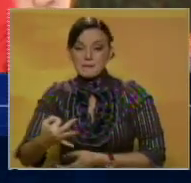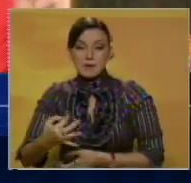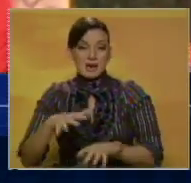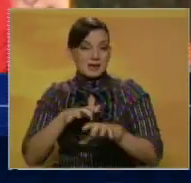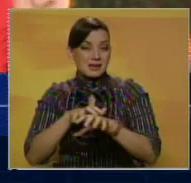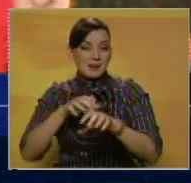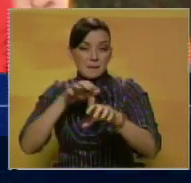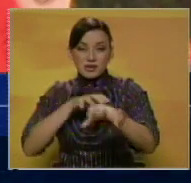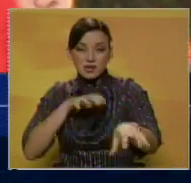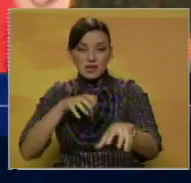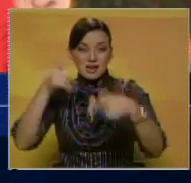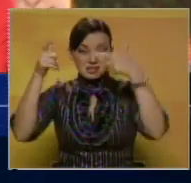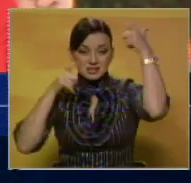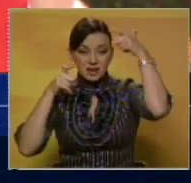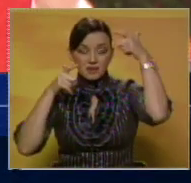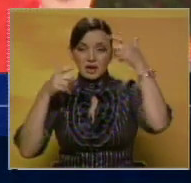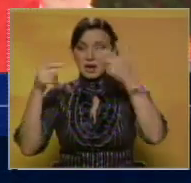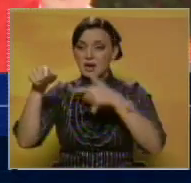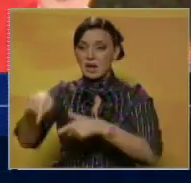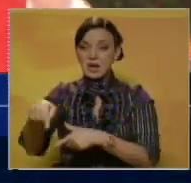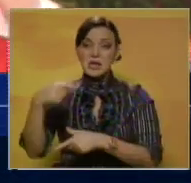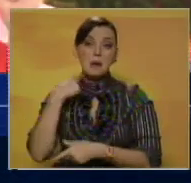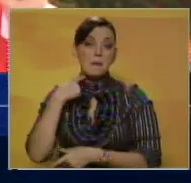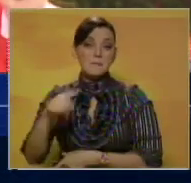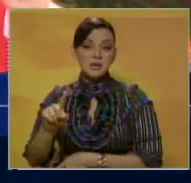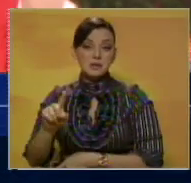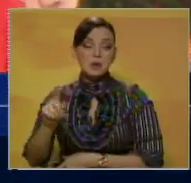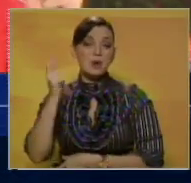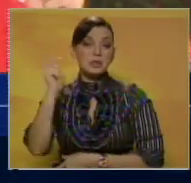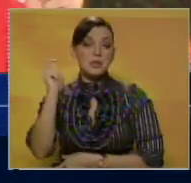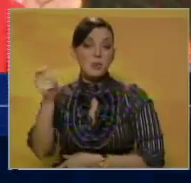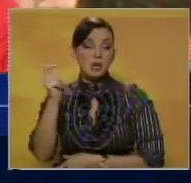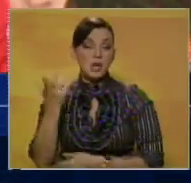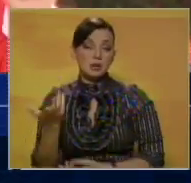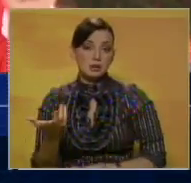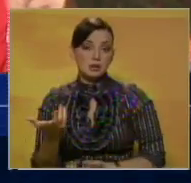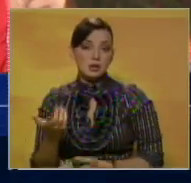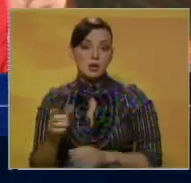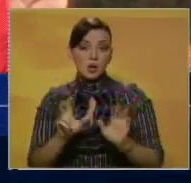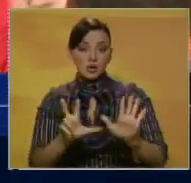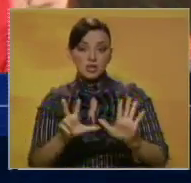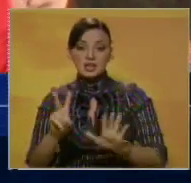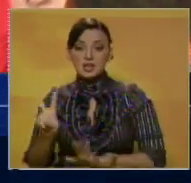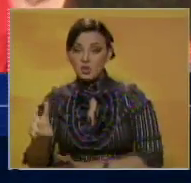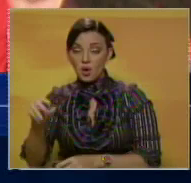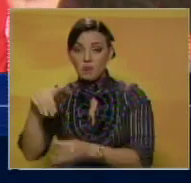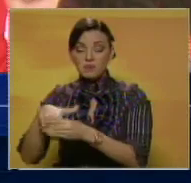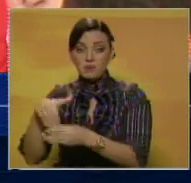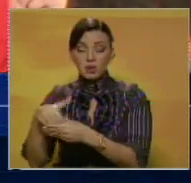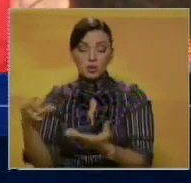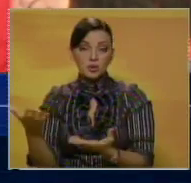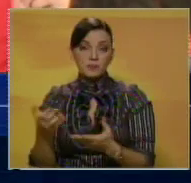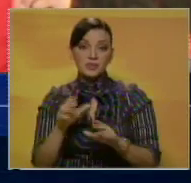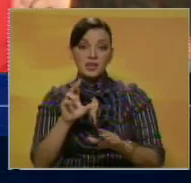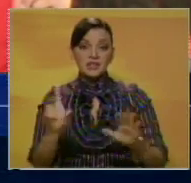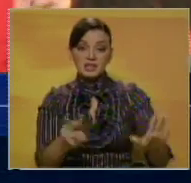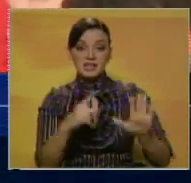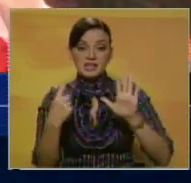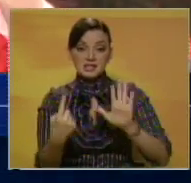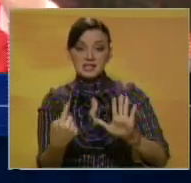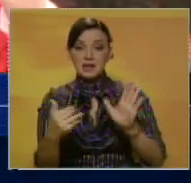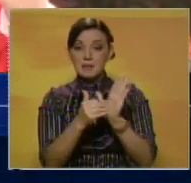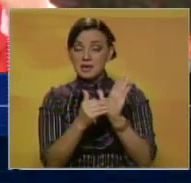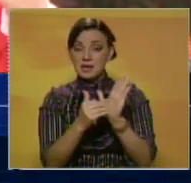chavismo, pierde una diputada nuestra, una candidata, por 82 votos y hay 16.000 votos nulos.